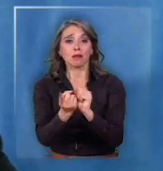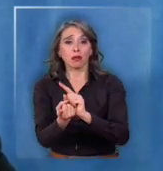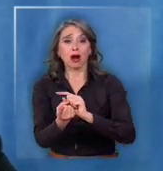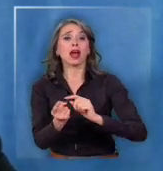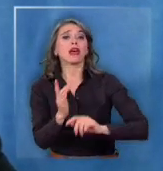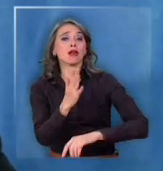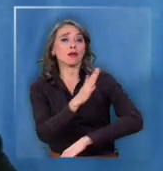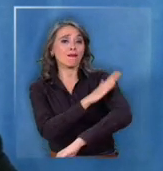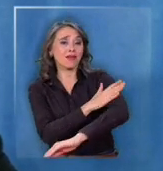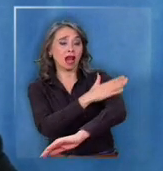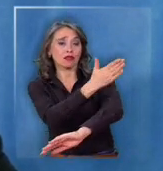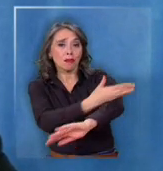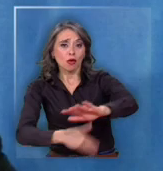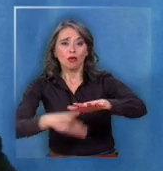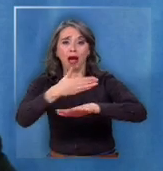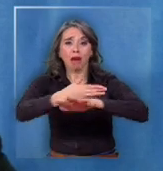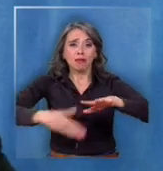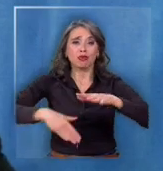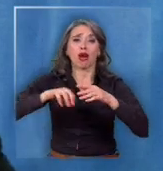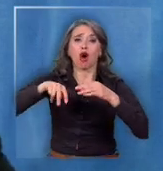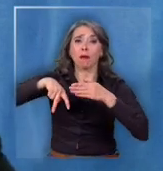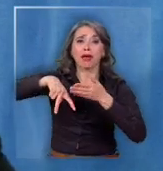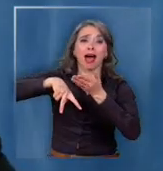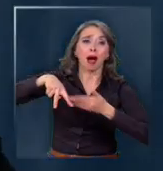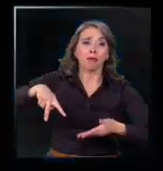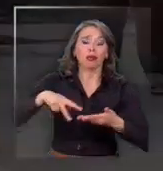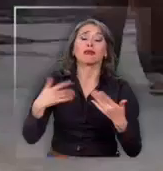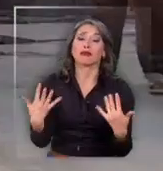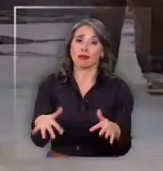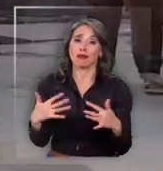miembros amputados. Es una situación muy trágica.